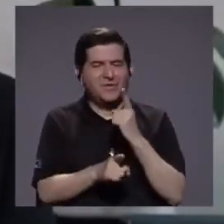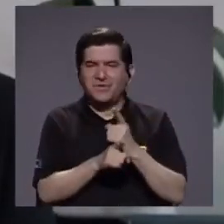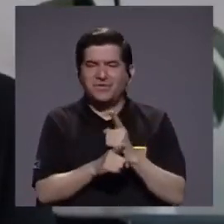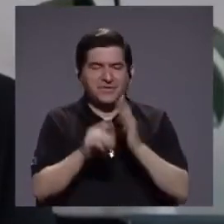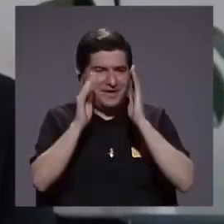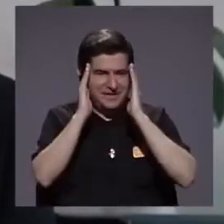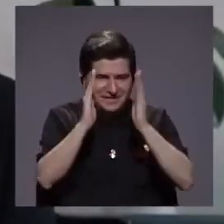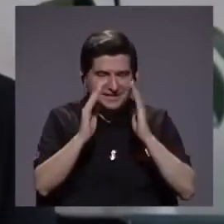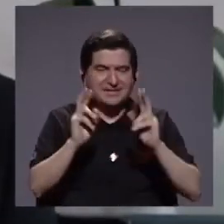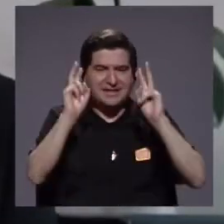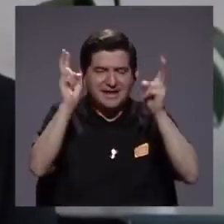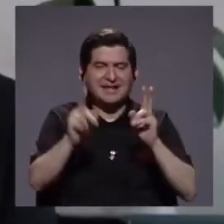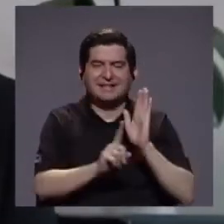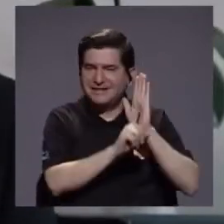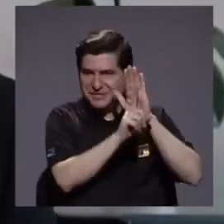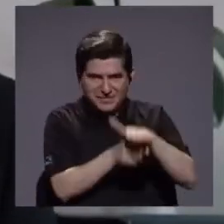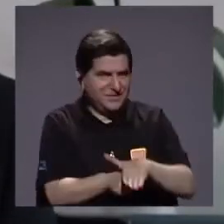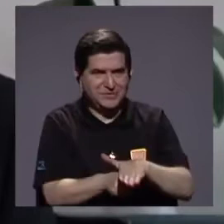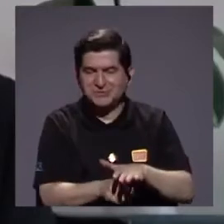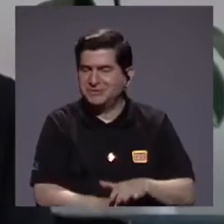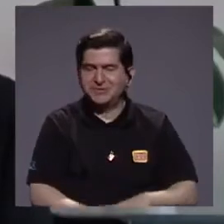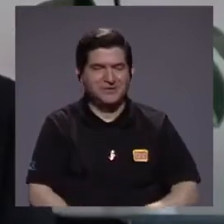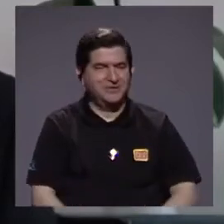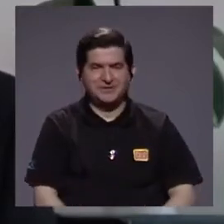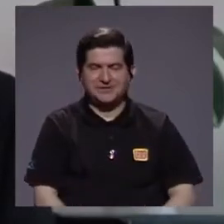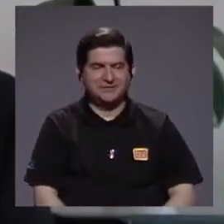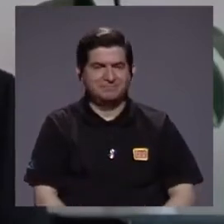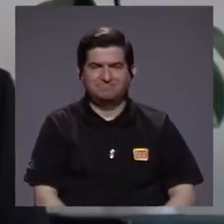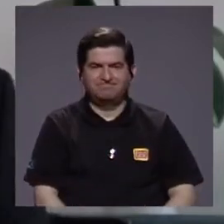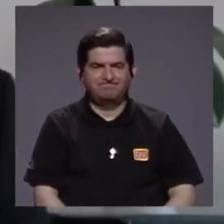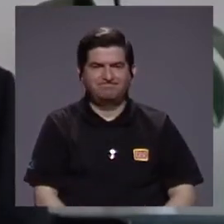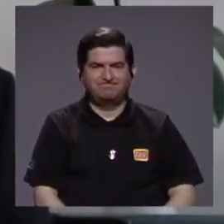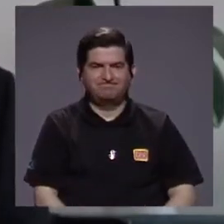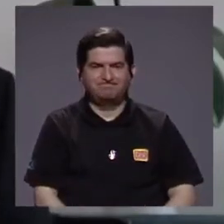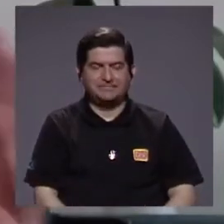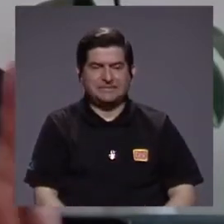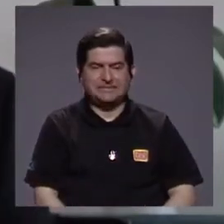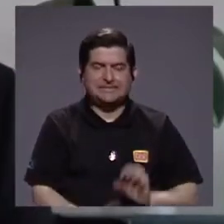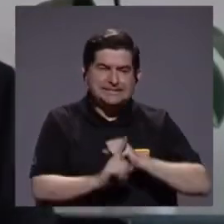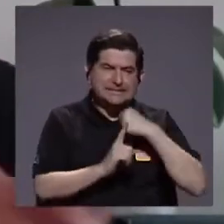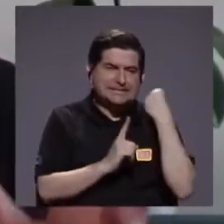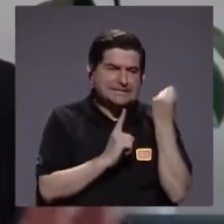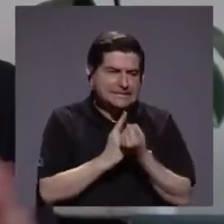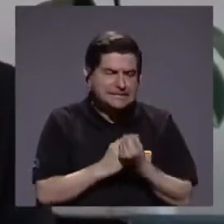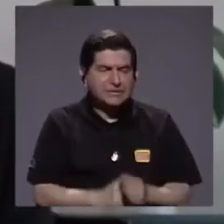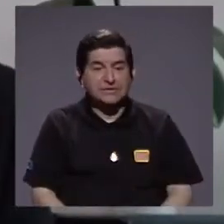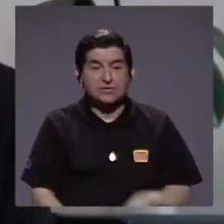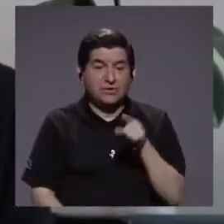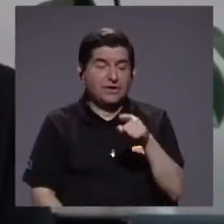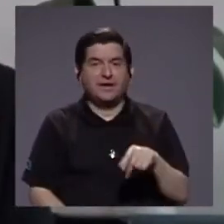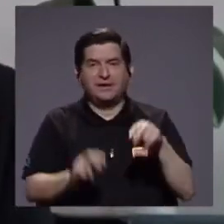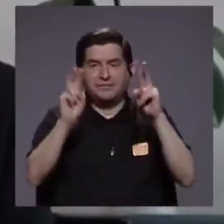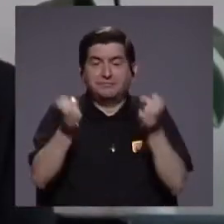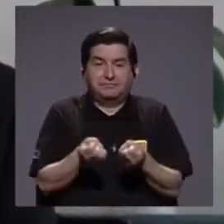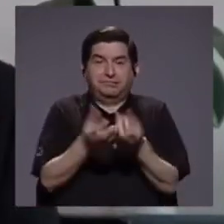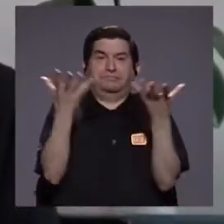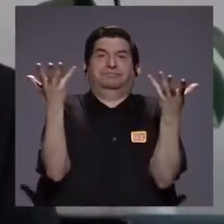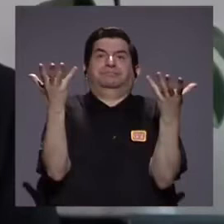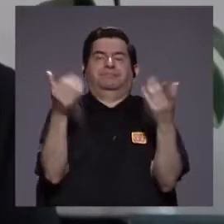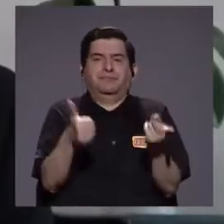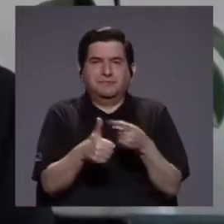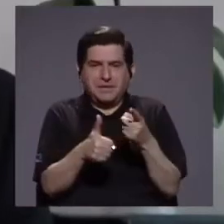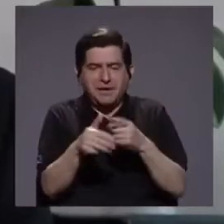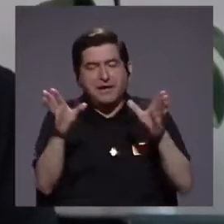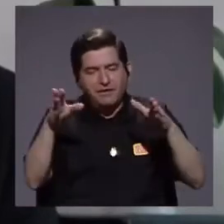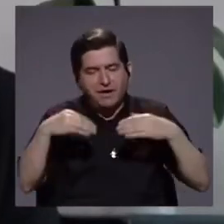en cuanto al tema del acoso, ¿verdad? Ha habido, pues, una situación que ha explotado recientemente y yo creo que lo primero